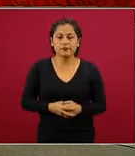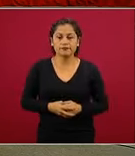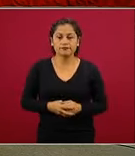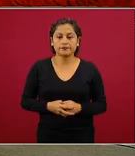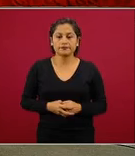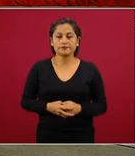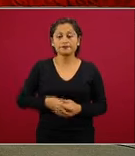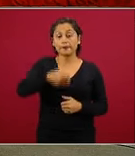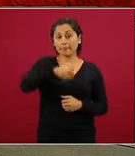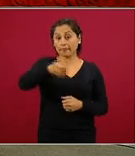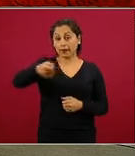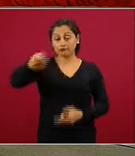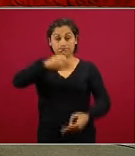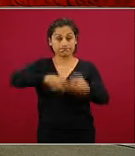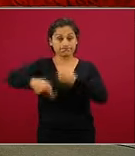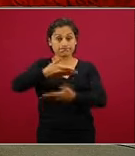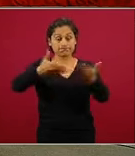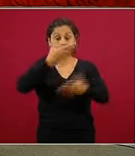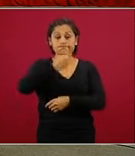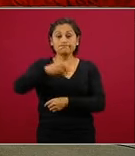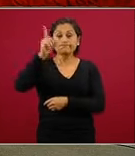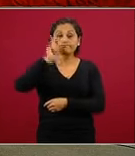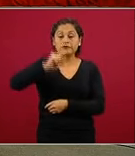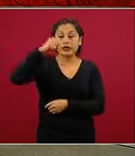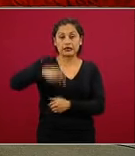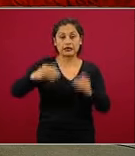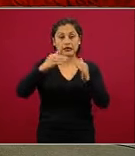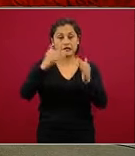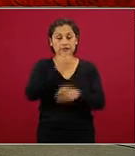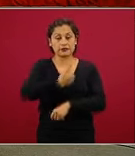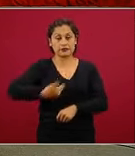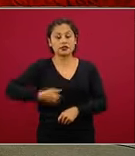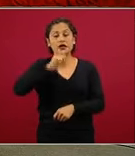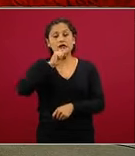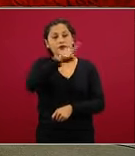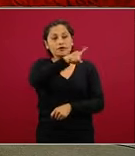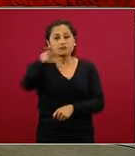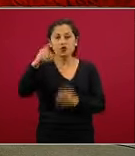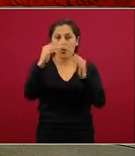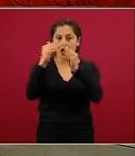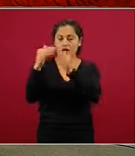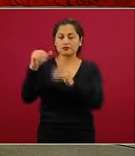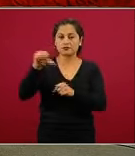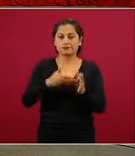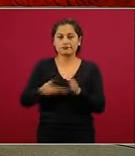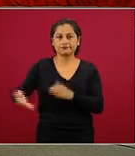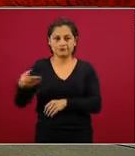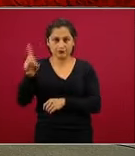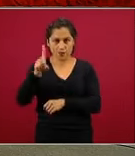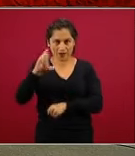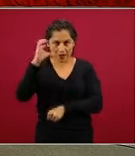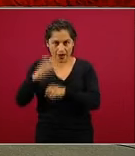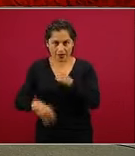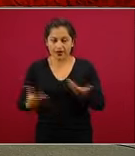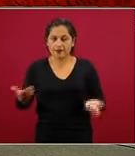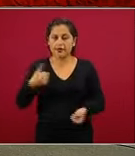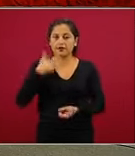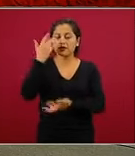Un saludo a todos y a todas, aquí en Palacio Nacional y también hasta sus hogares en este fin de semana que termina. Quisiera yo empezar por agradecer